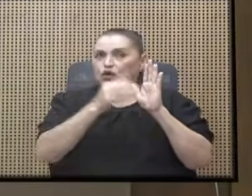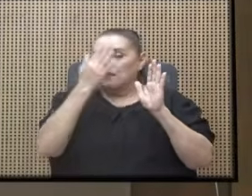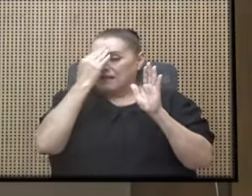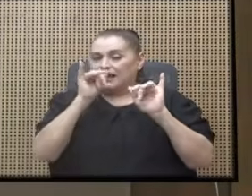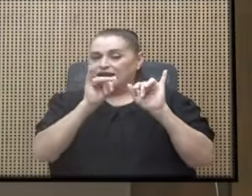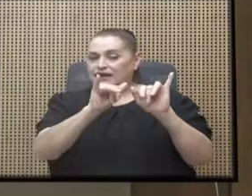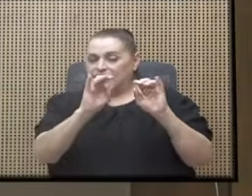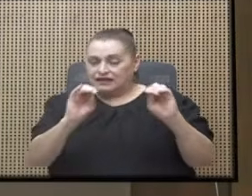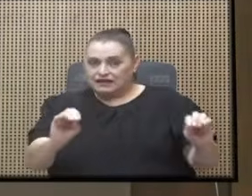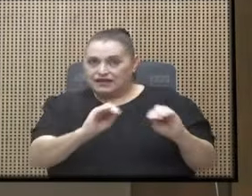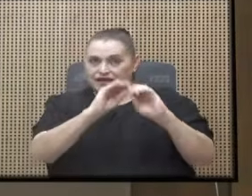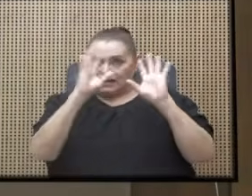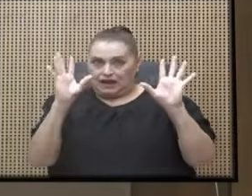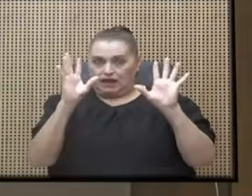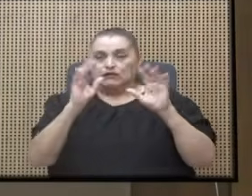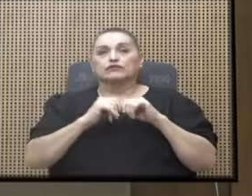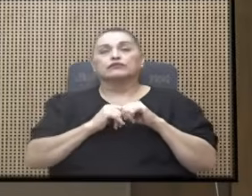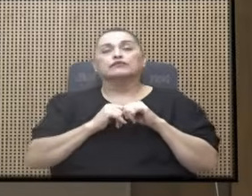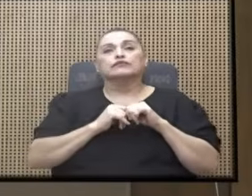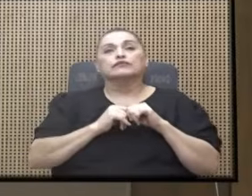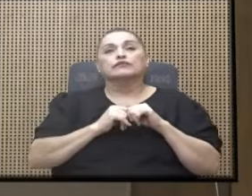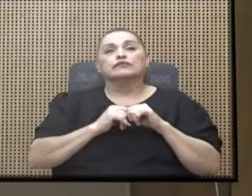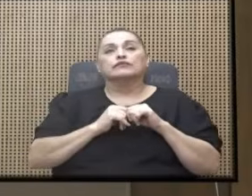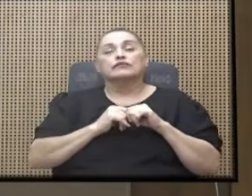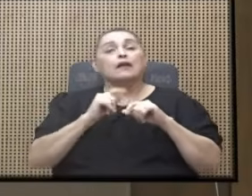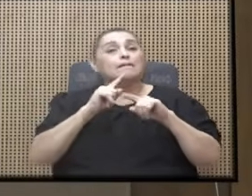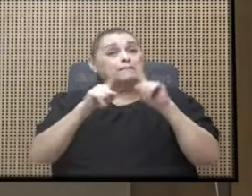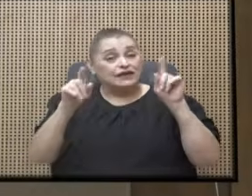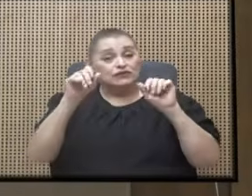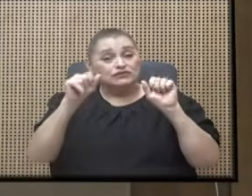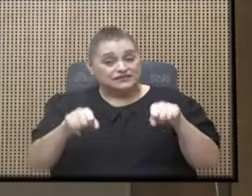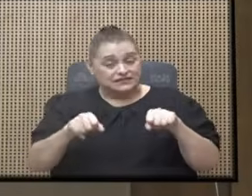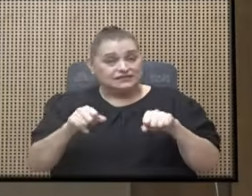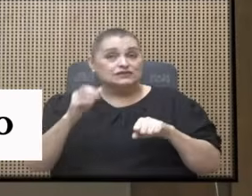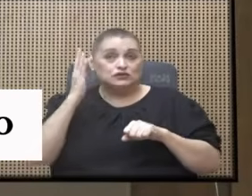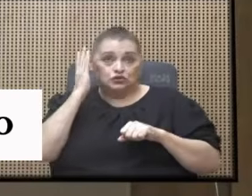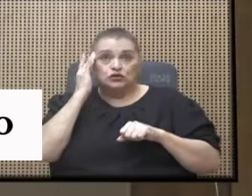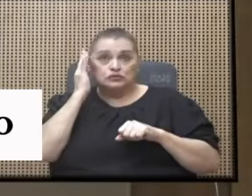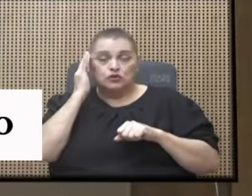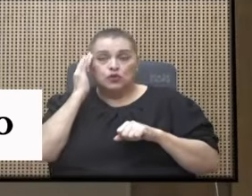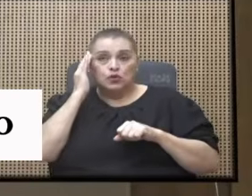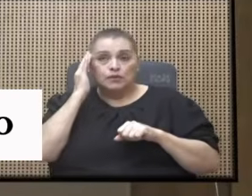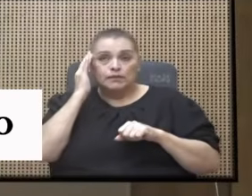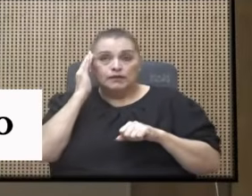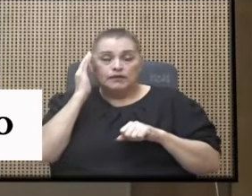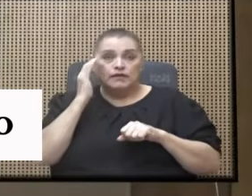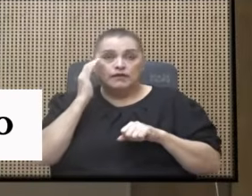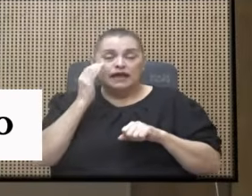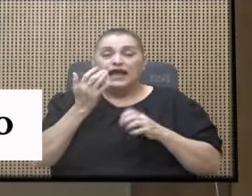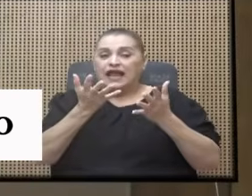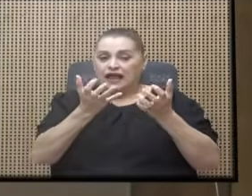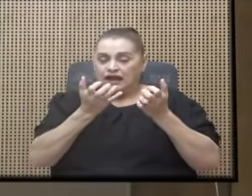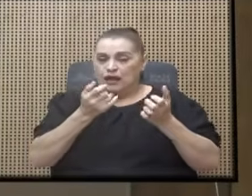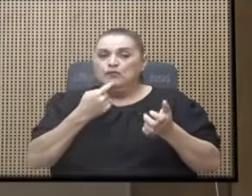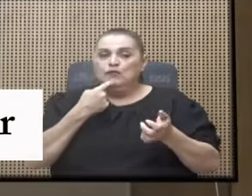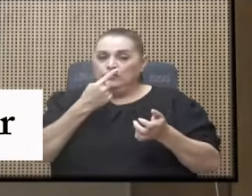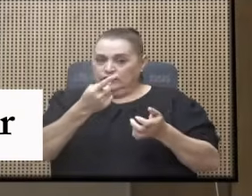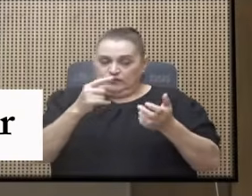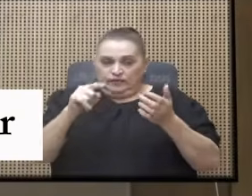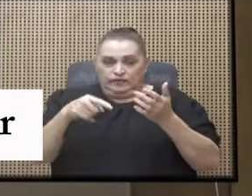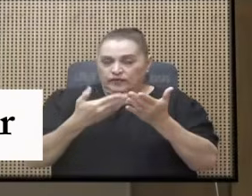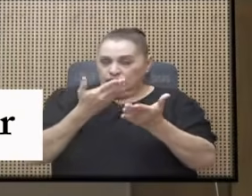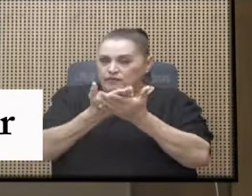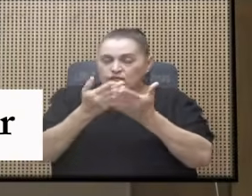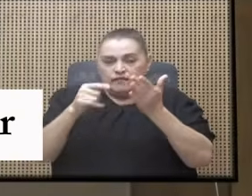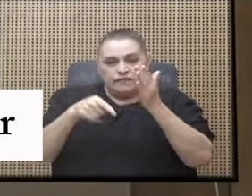claro, pero sí nos preocupa, digamos, o lo queremos dejar aquí planteado, que